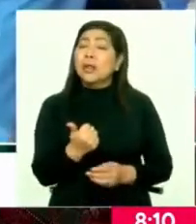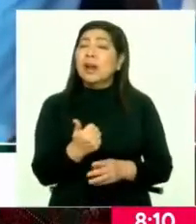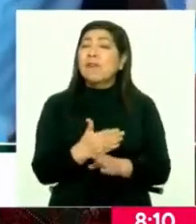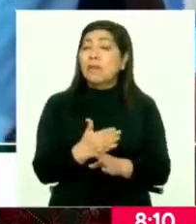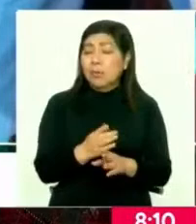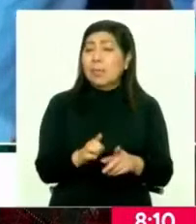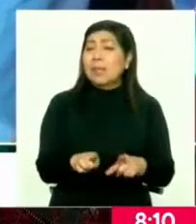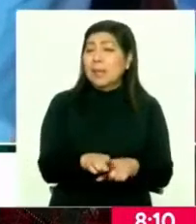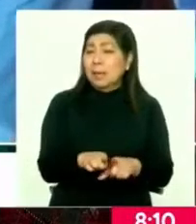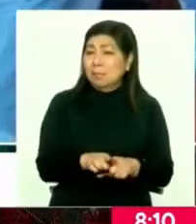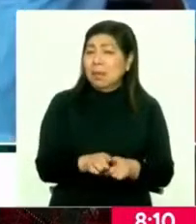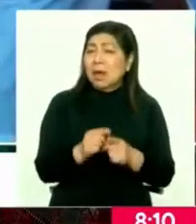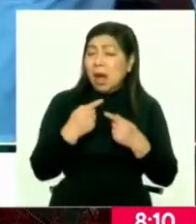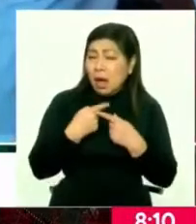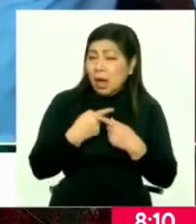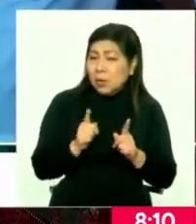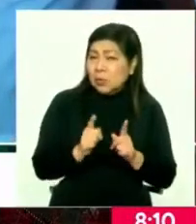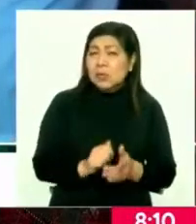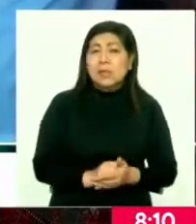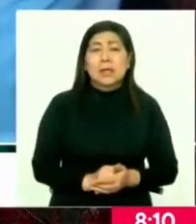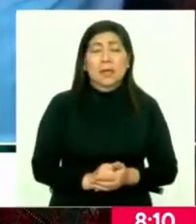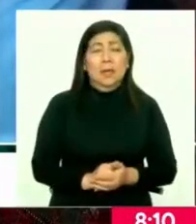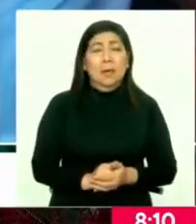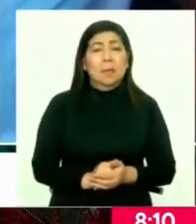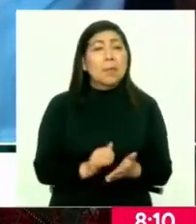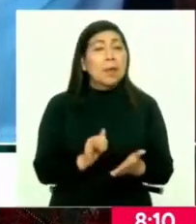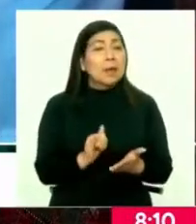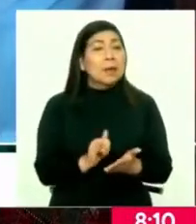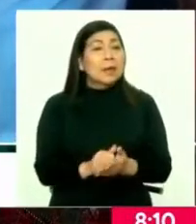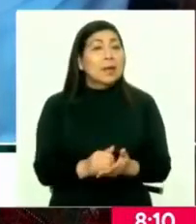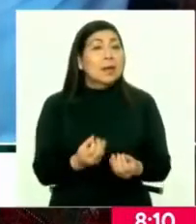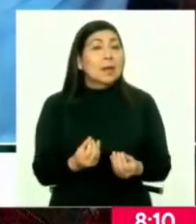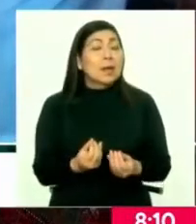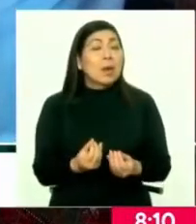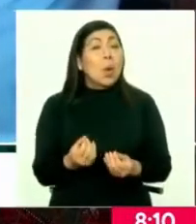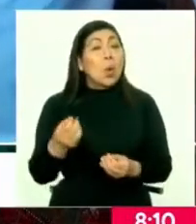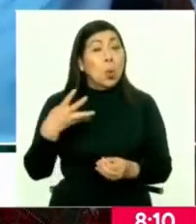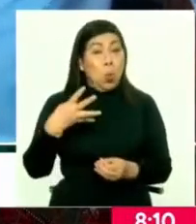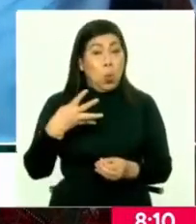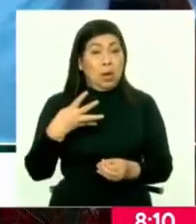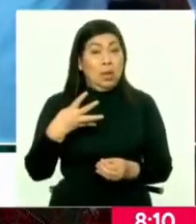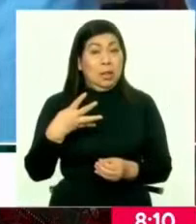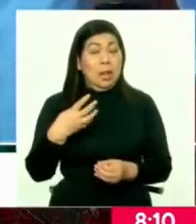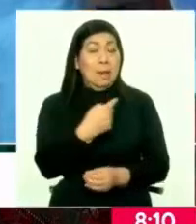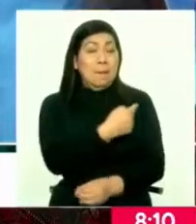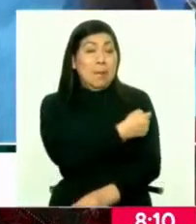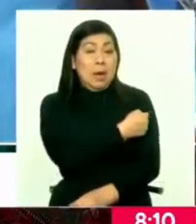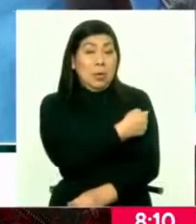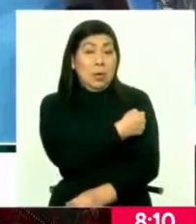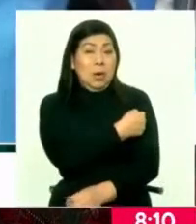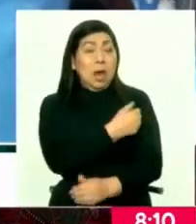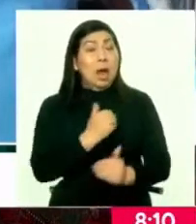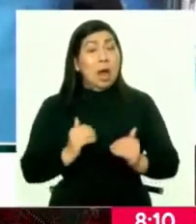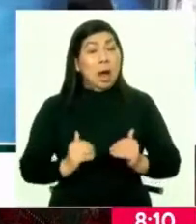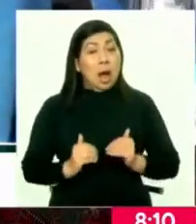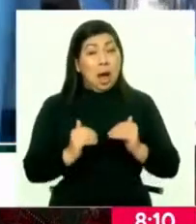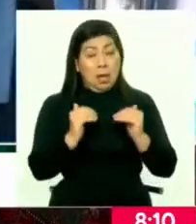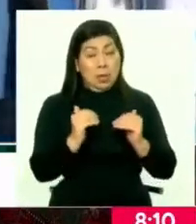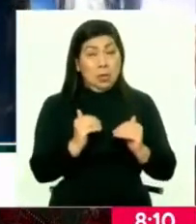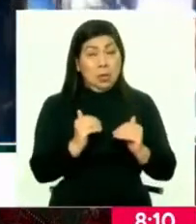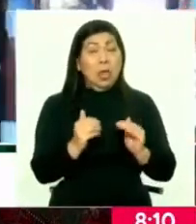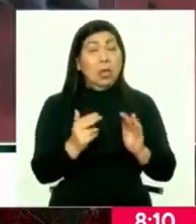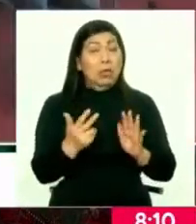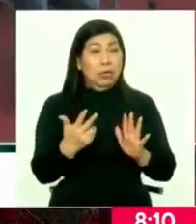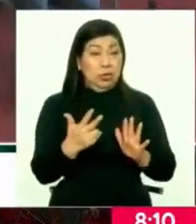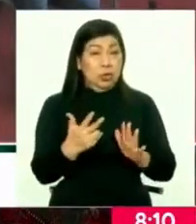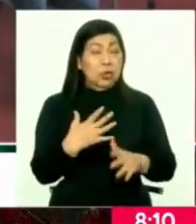ha tomado también, se han anunciado, tiene que ver con la aplicación de una 4ª dosis a las personas mayores de 18